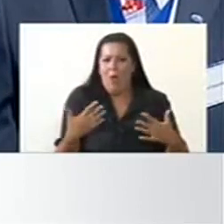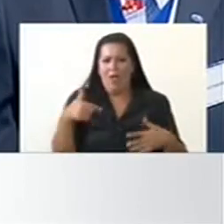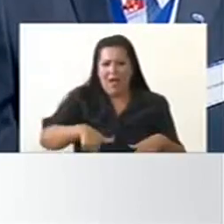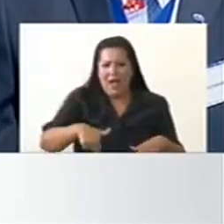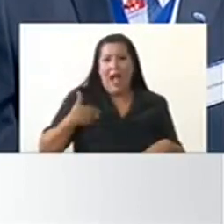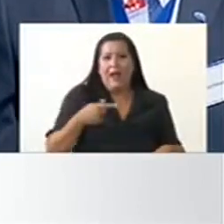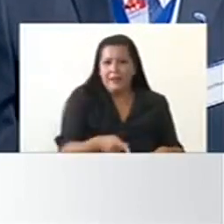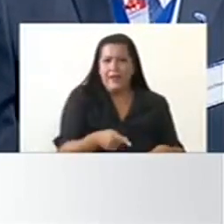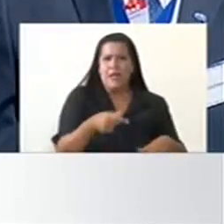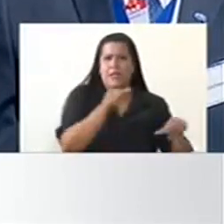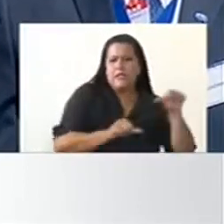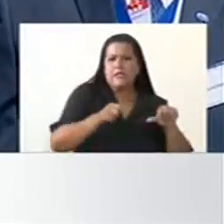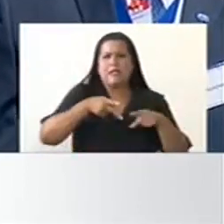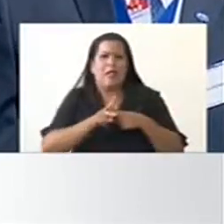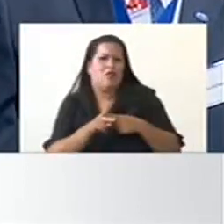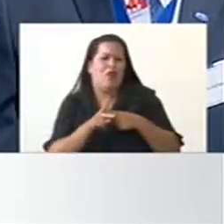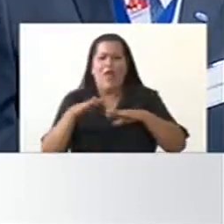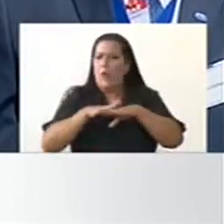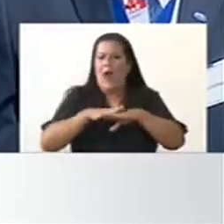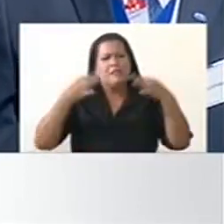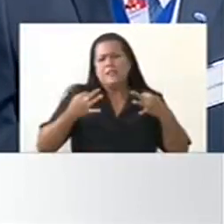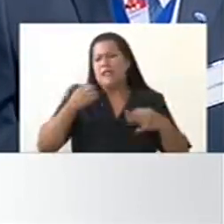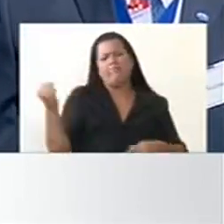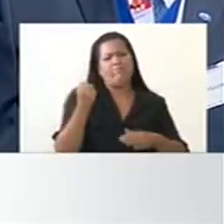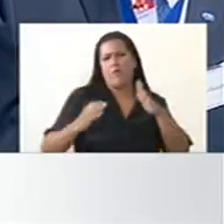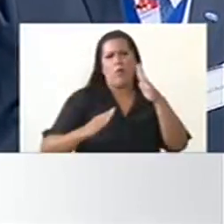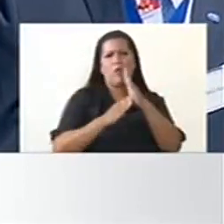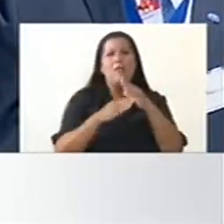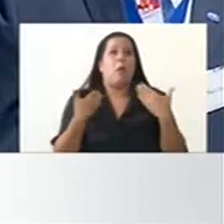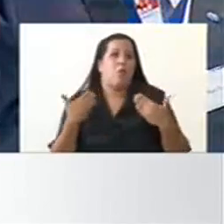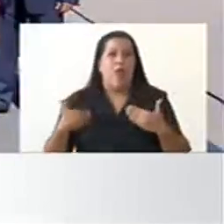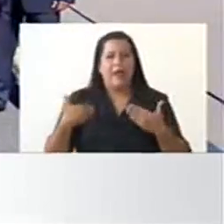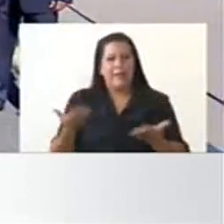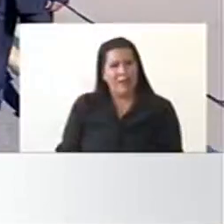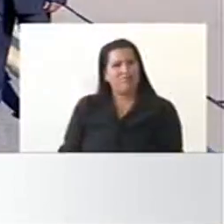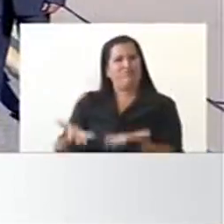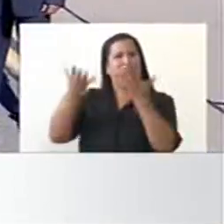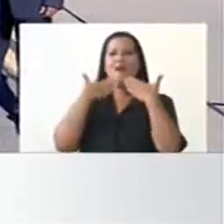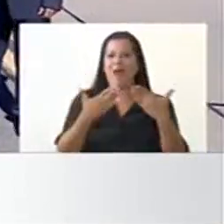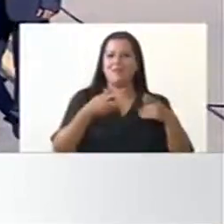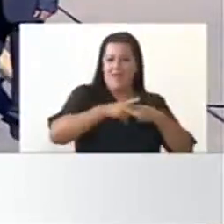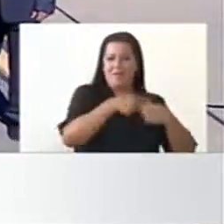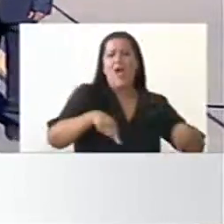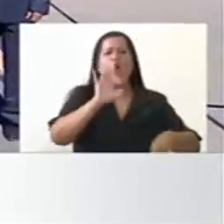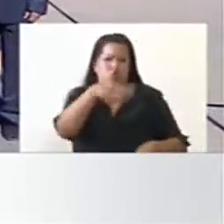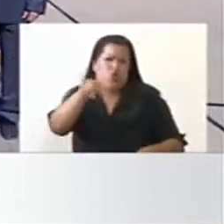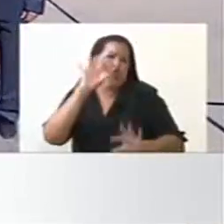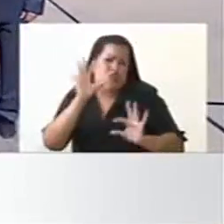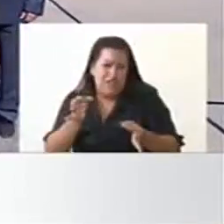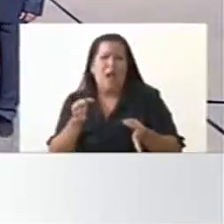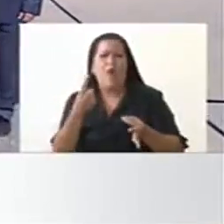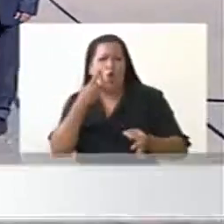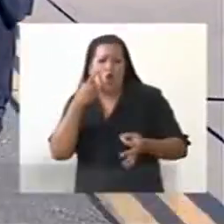país en bases, yo diría, fundamentales para el desarrollo. Todos sabemos las emergencias, todos